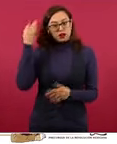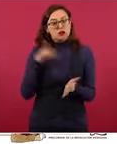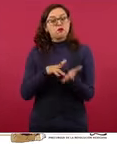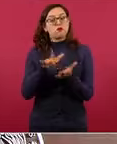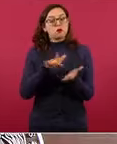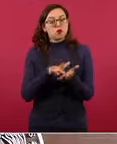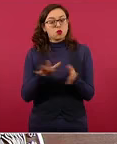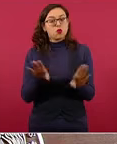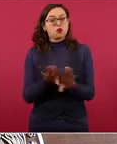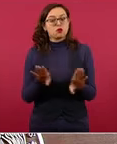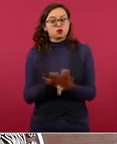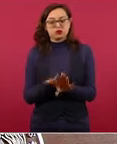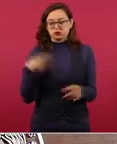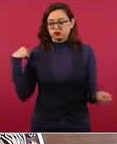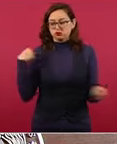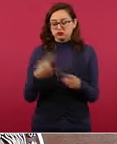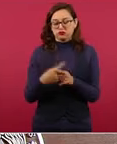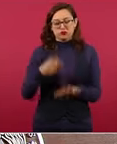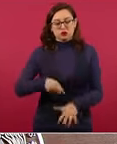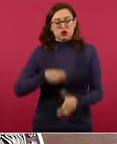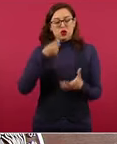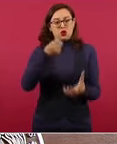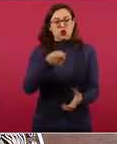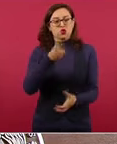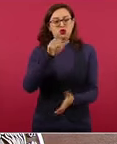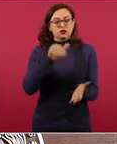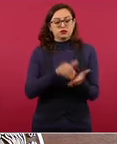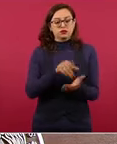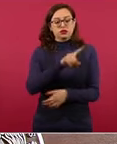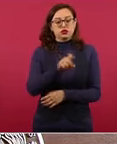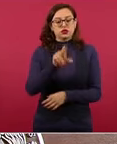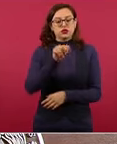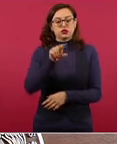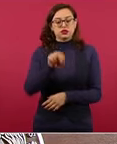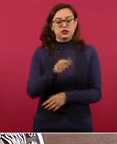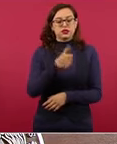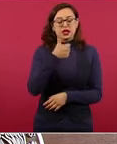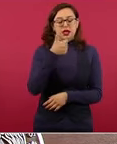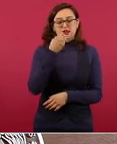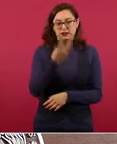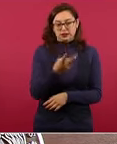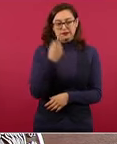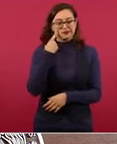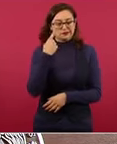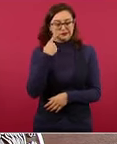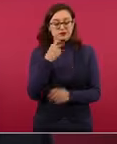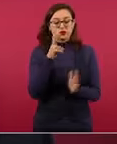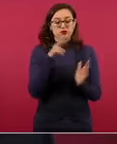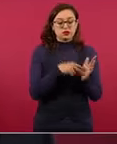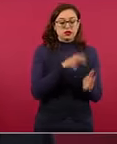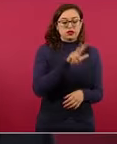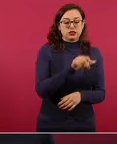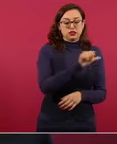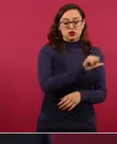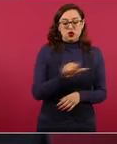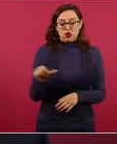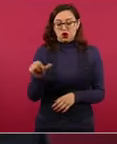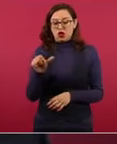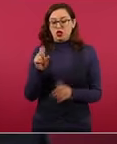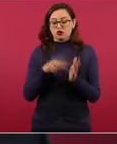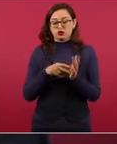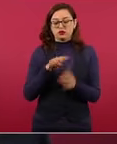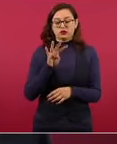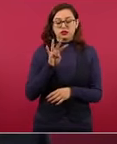suma de dos mil 183 de 2018 a 2019 se han aportado 12.37